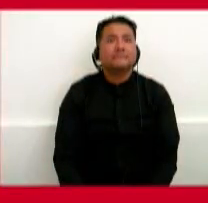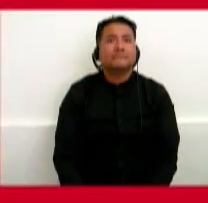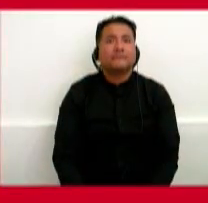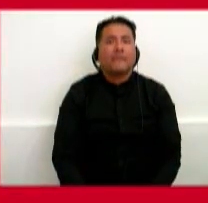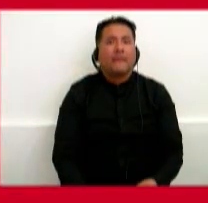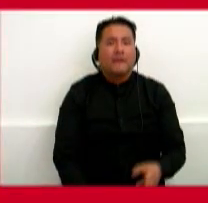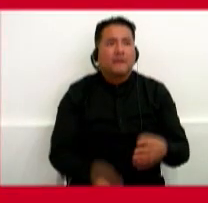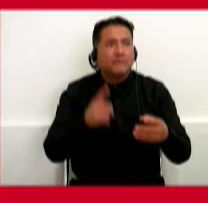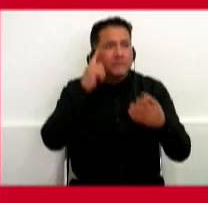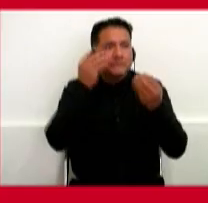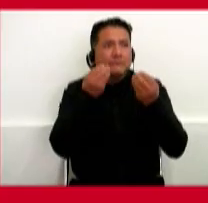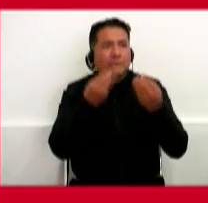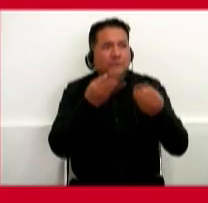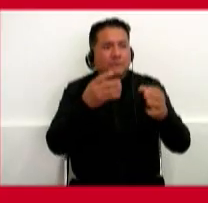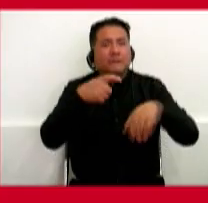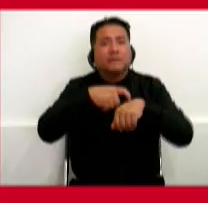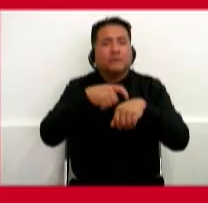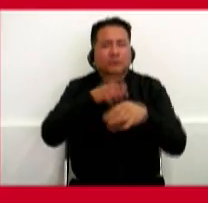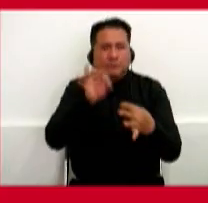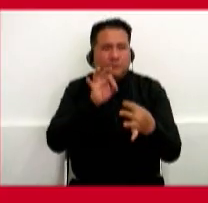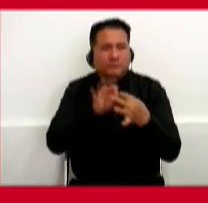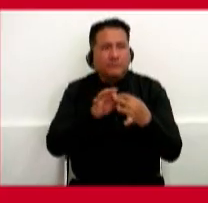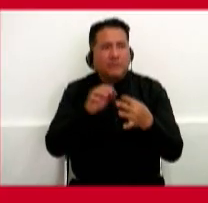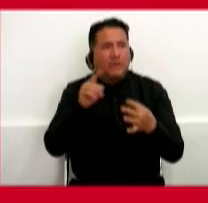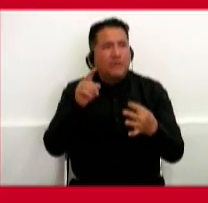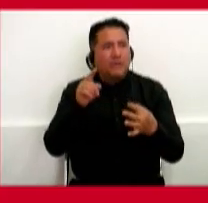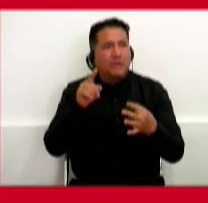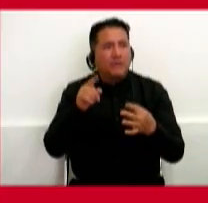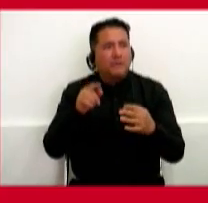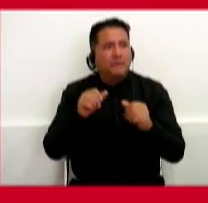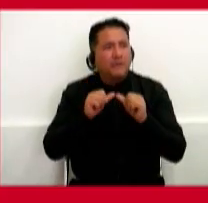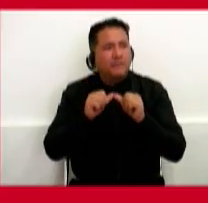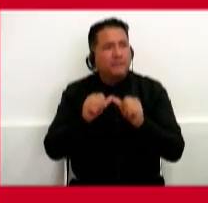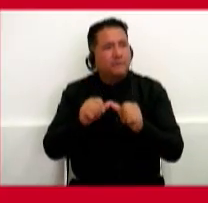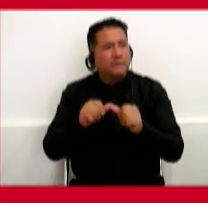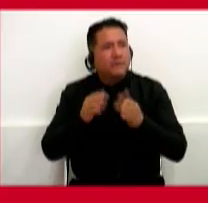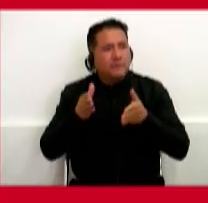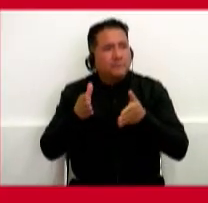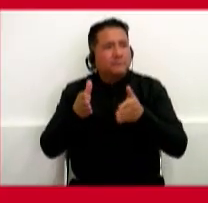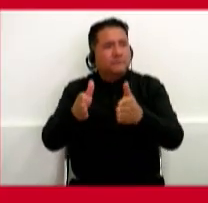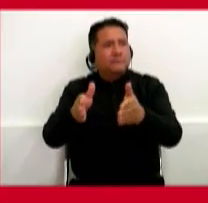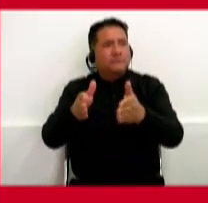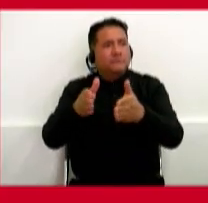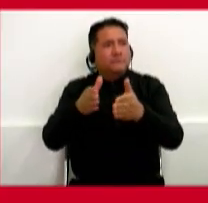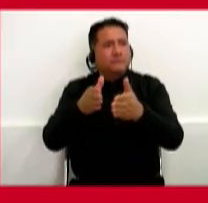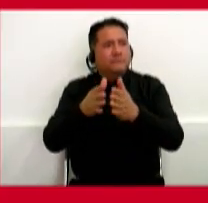Información en tiempo real para mantenimiento de condiciones de vías y detección en